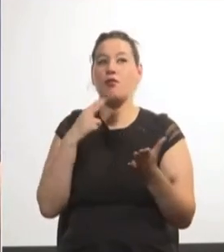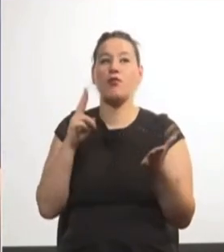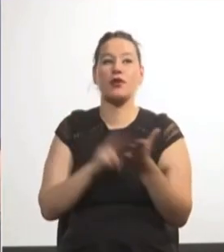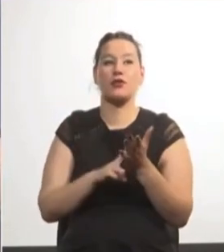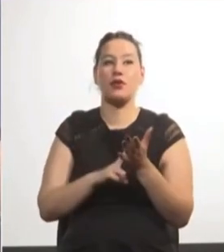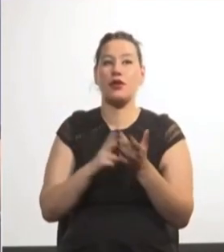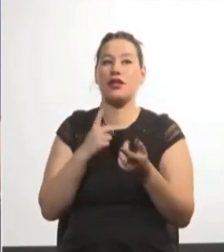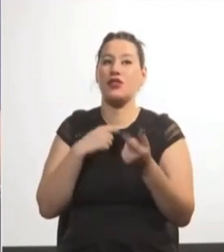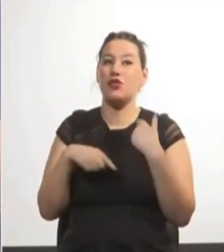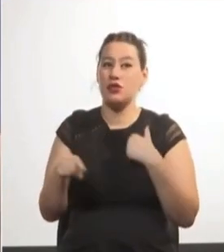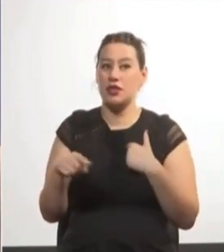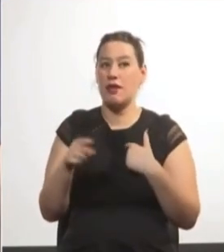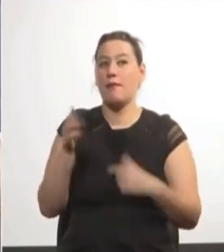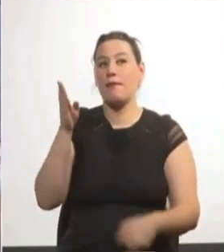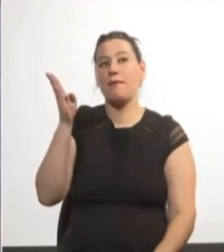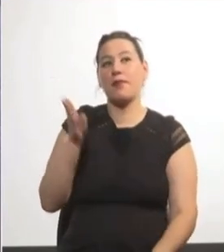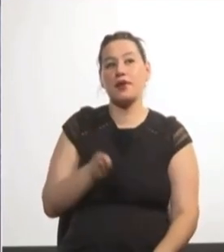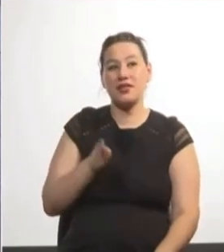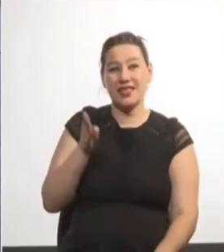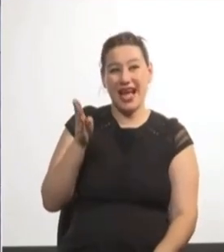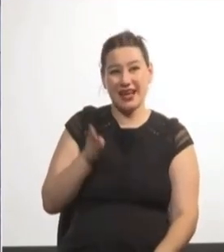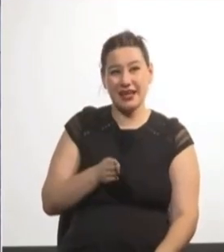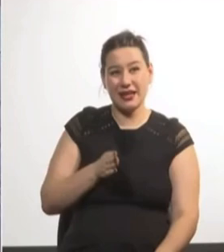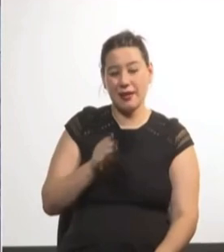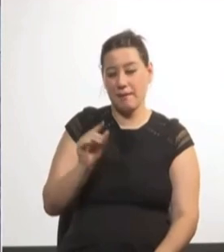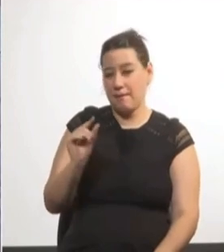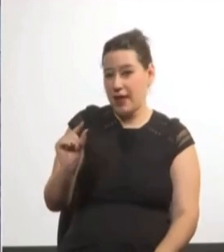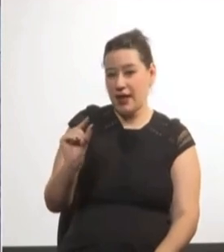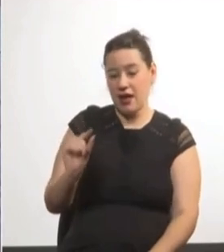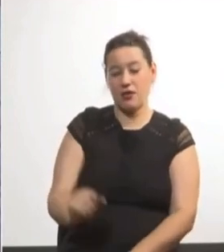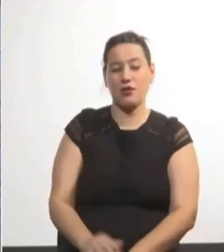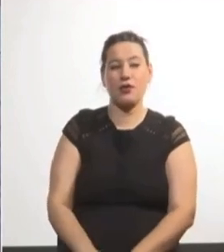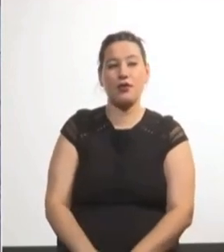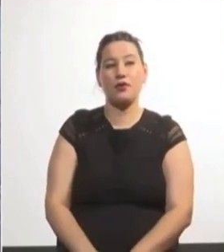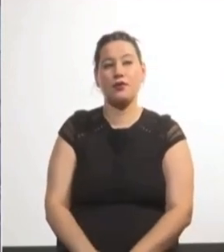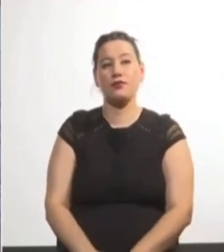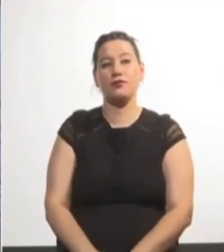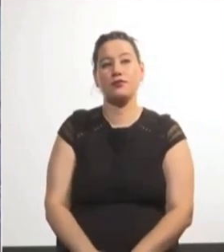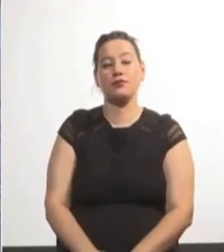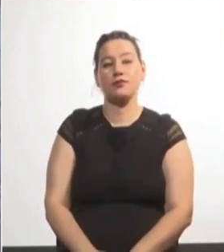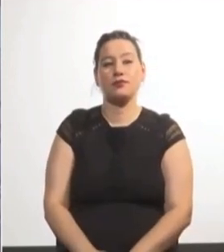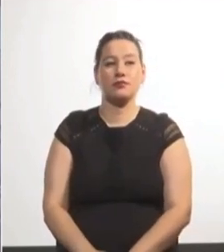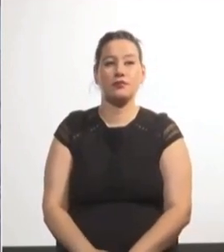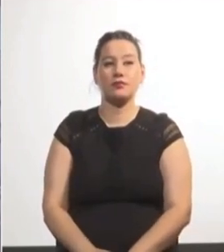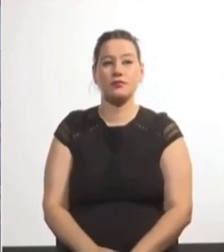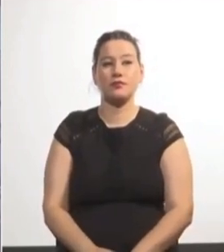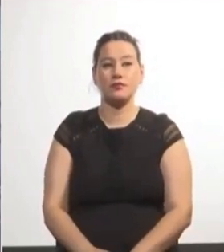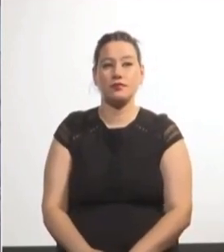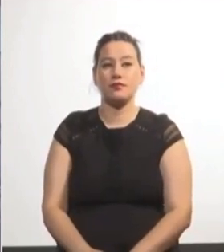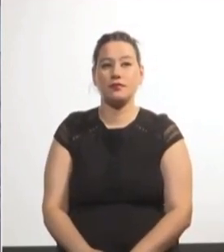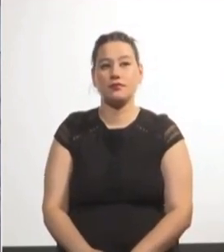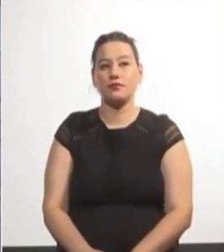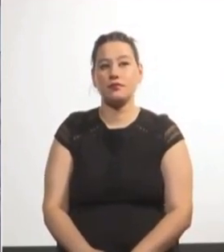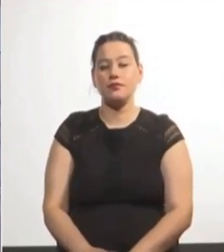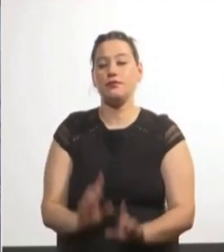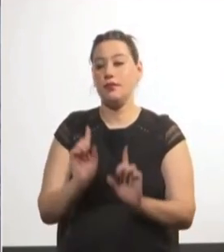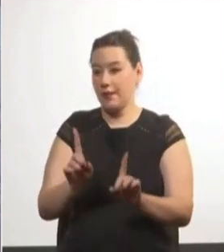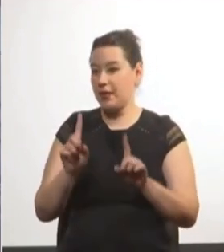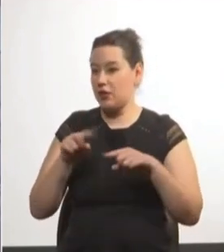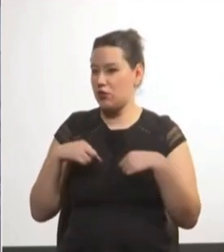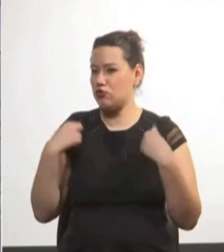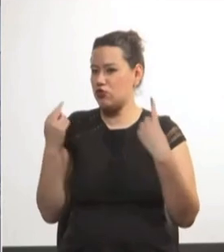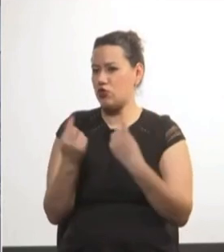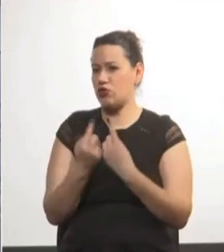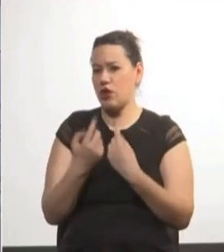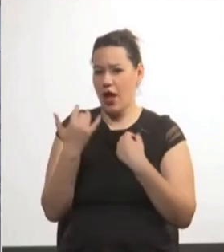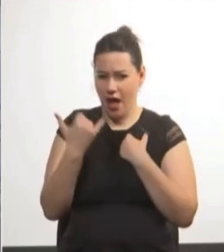tanto, estamos hablando de un porcentaje pequeño de la población. Y para nosotros